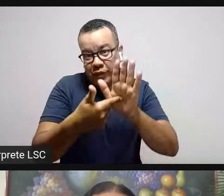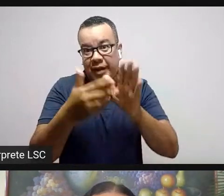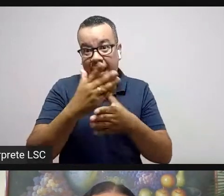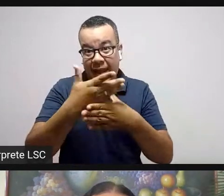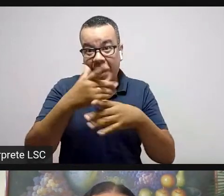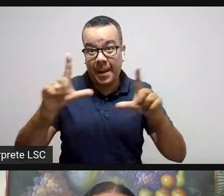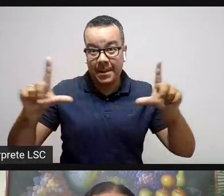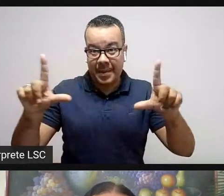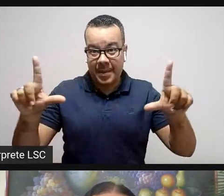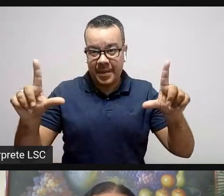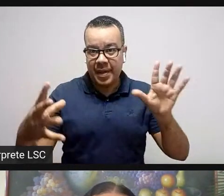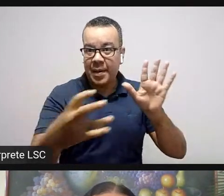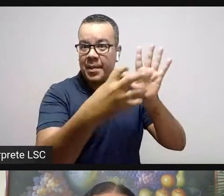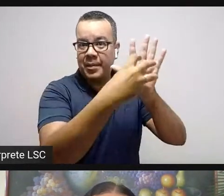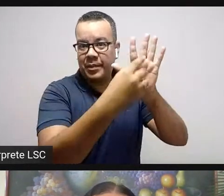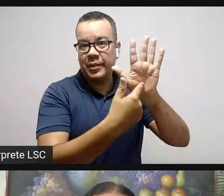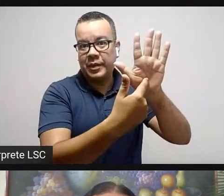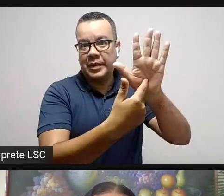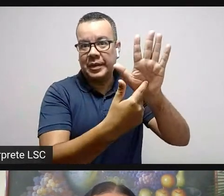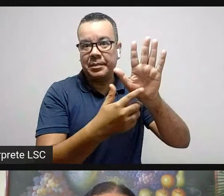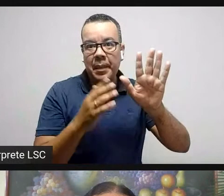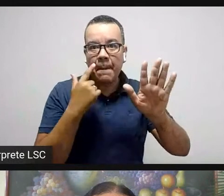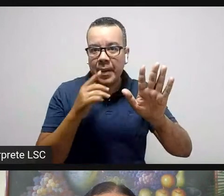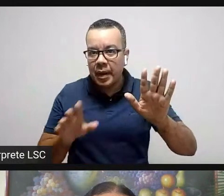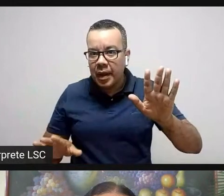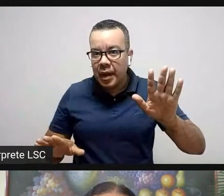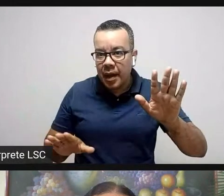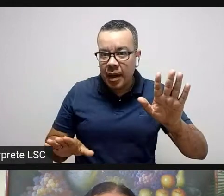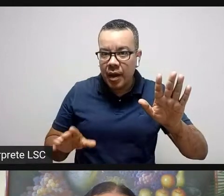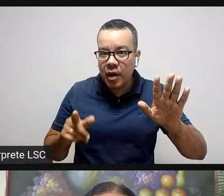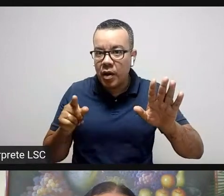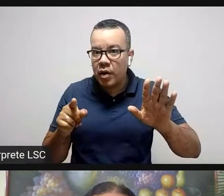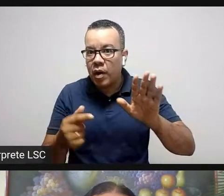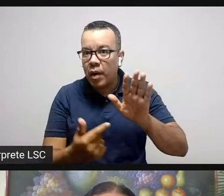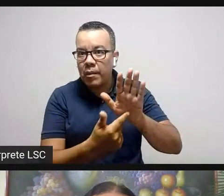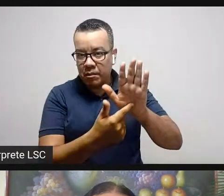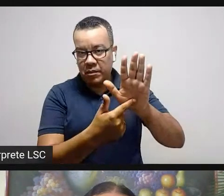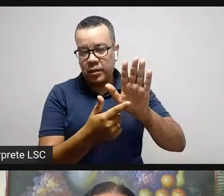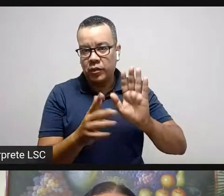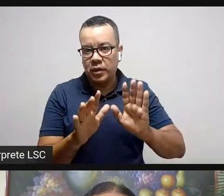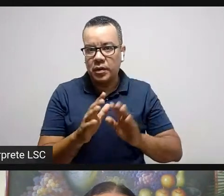pantalla. Voy a mirar si puedo compartir la pantalla con audio.